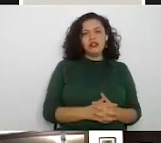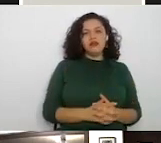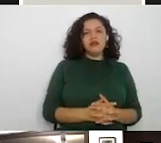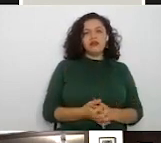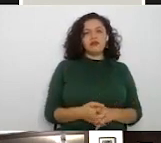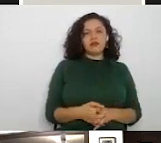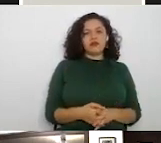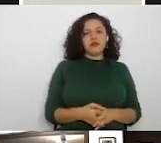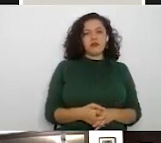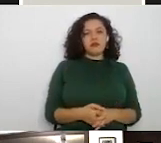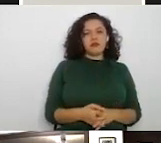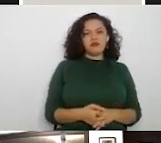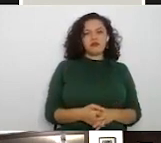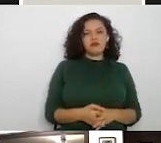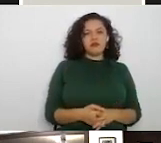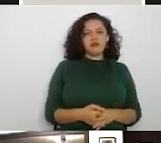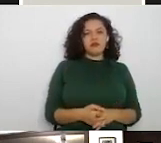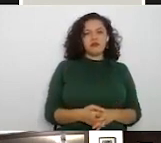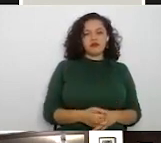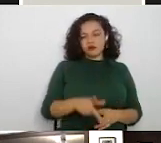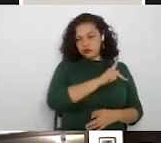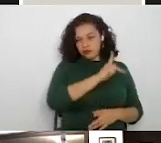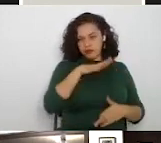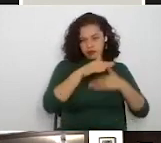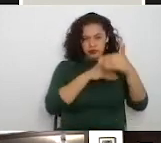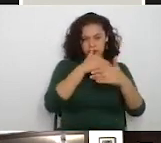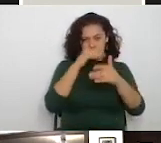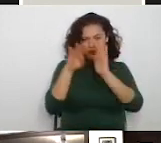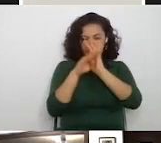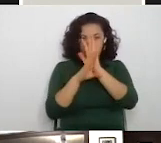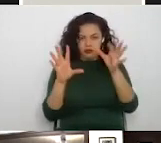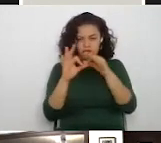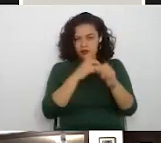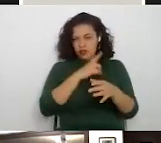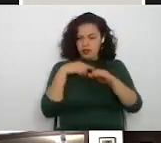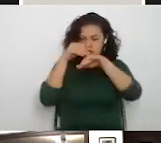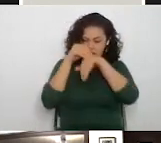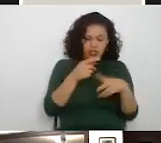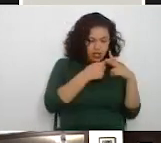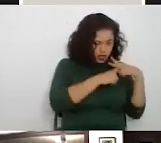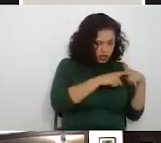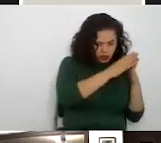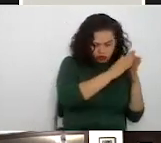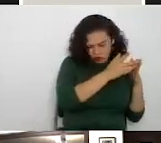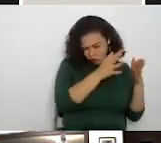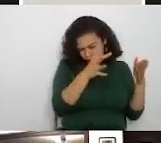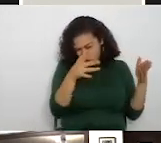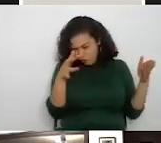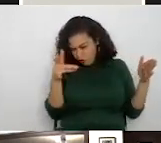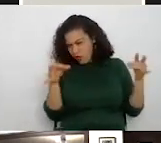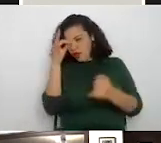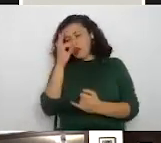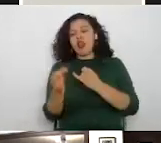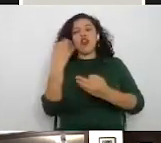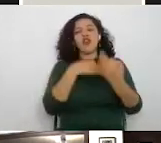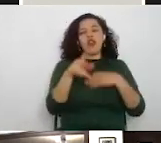es necesario seguir todo el procedimiento desde el principio hasta el final a través de todos los órganos o personas que en